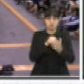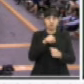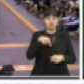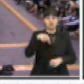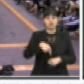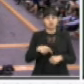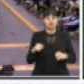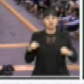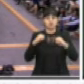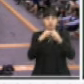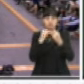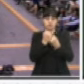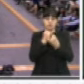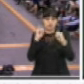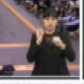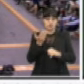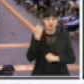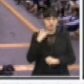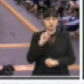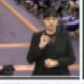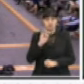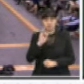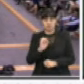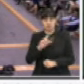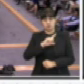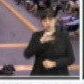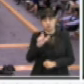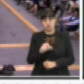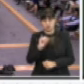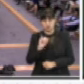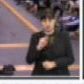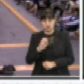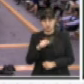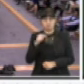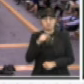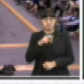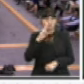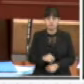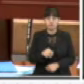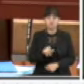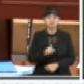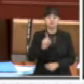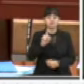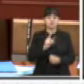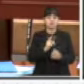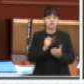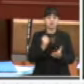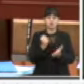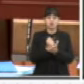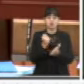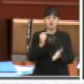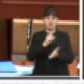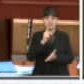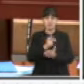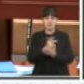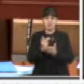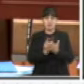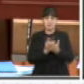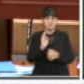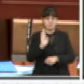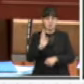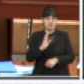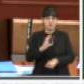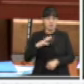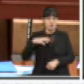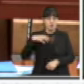nombrar un encargado de ese despacho para que en mayo la esta composición con la nueva